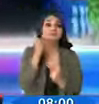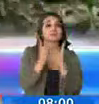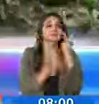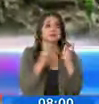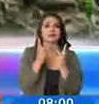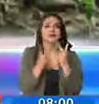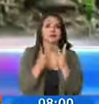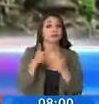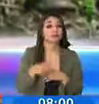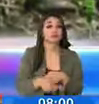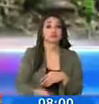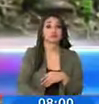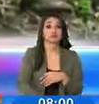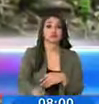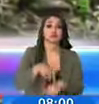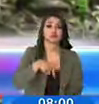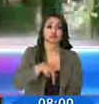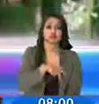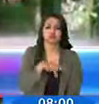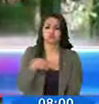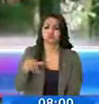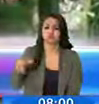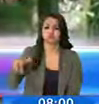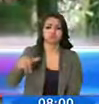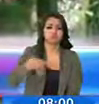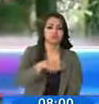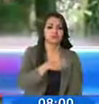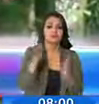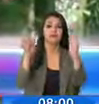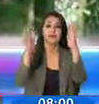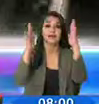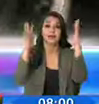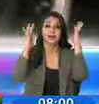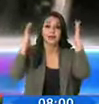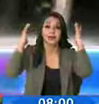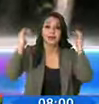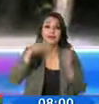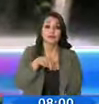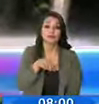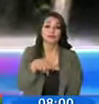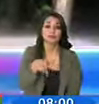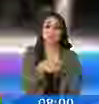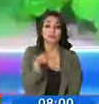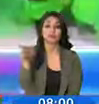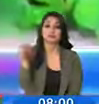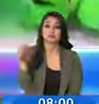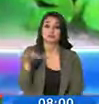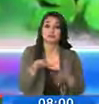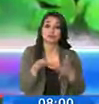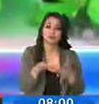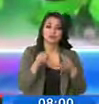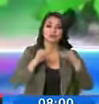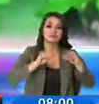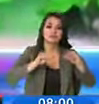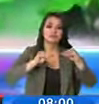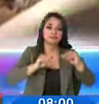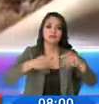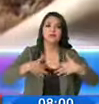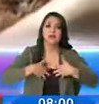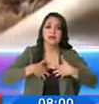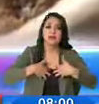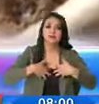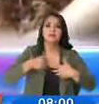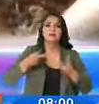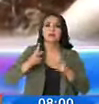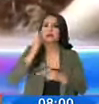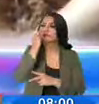varios kilómetros por un sendero en medio de la selva, donde además los guías les enseñan sobre la flora y fauna del lugar. Este es un